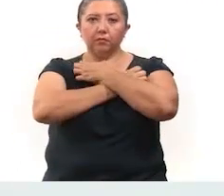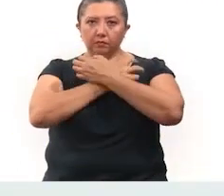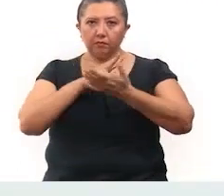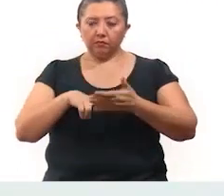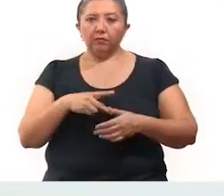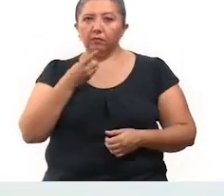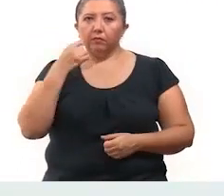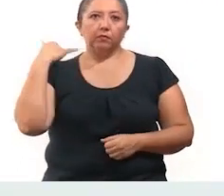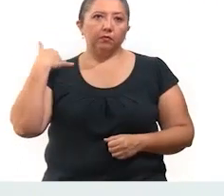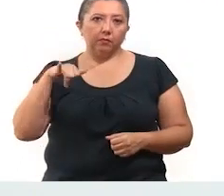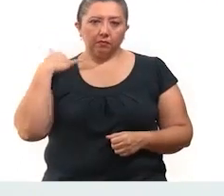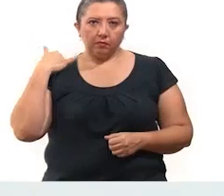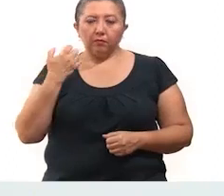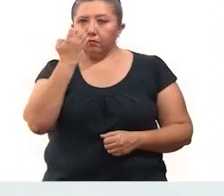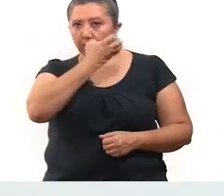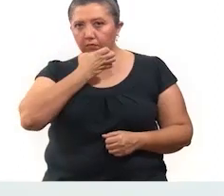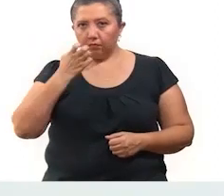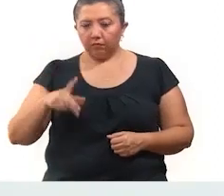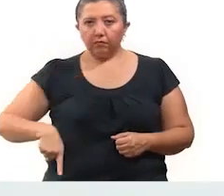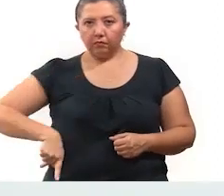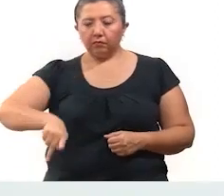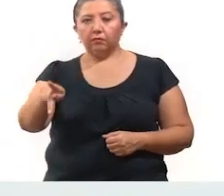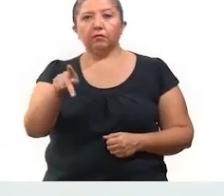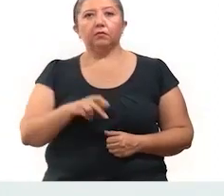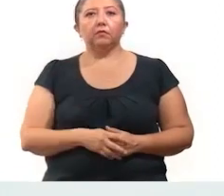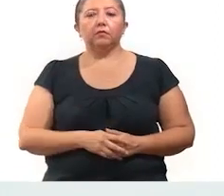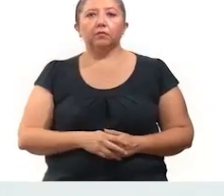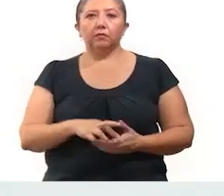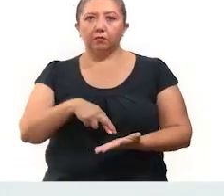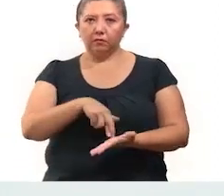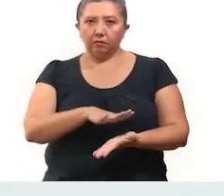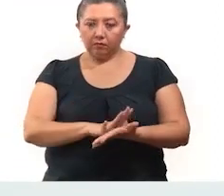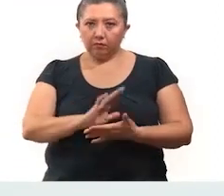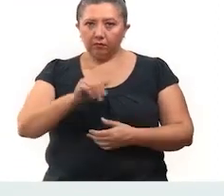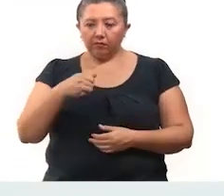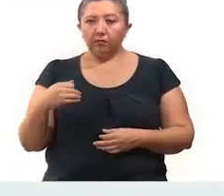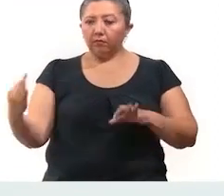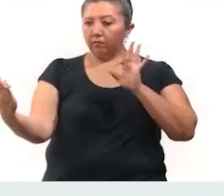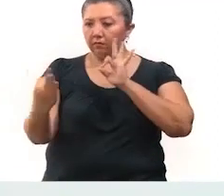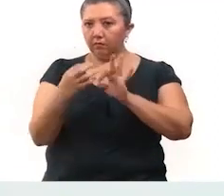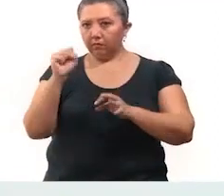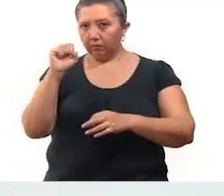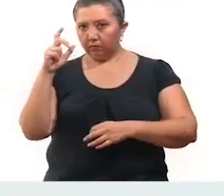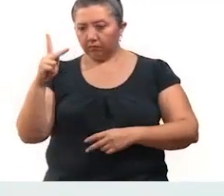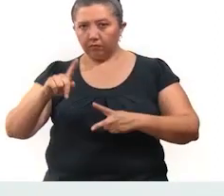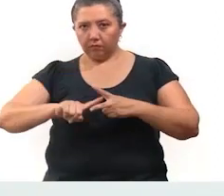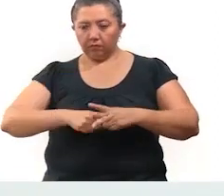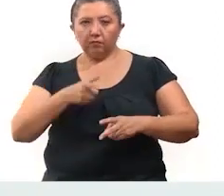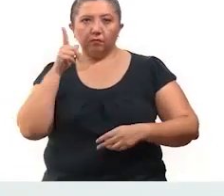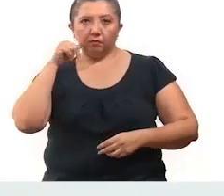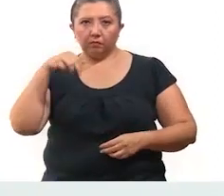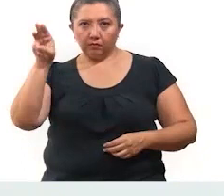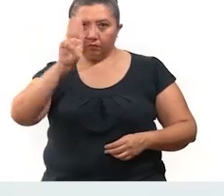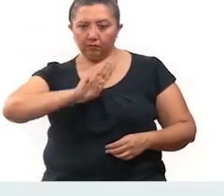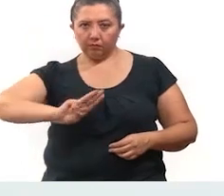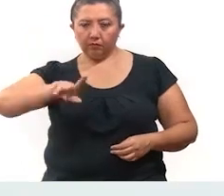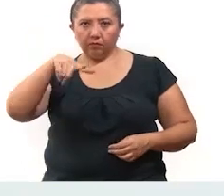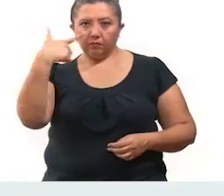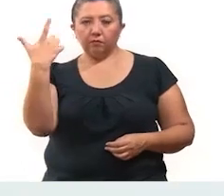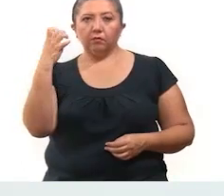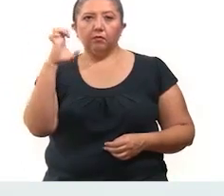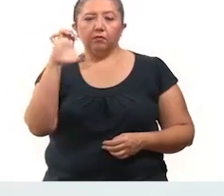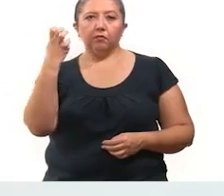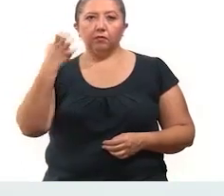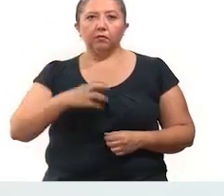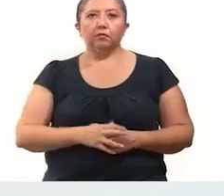educativo activo de Yucatán de escuelas públicas y privadas registradas ante la SEP iniciará mañana miércoles 12 de